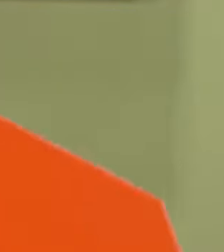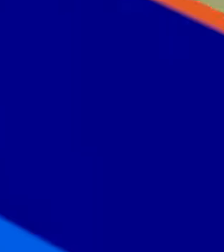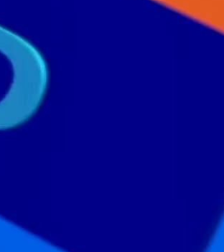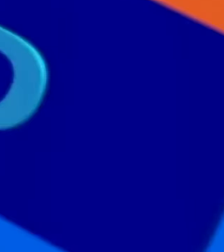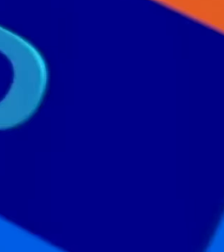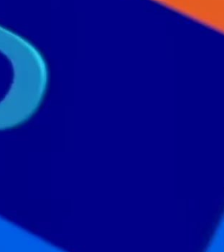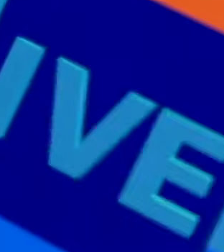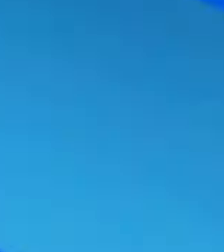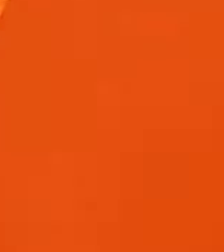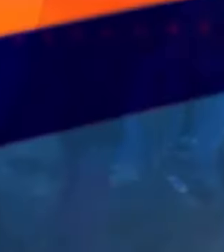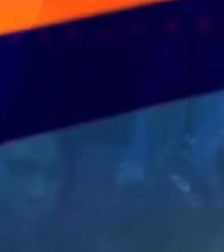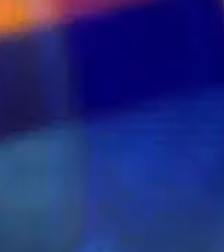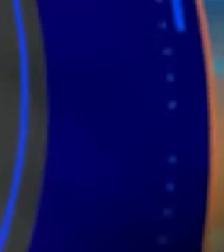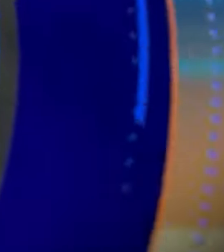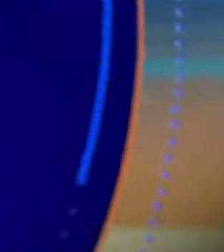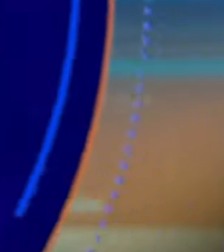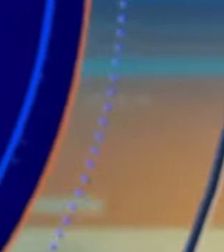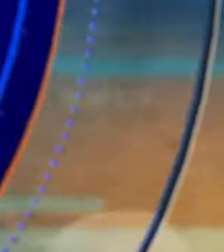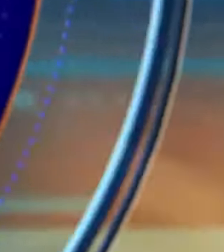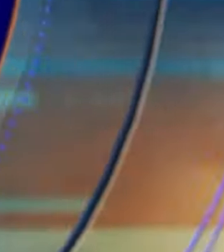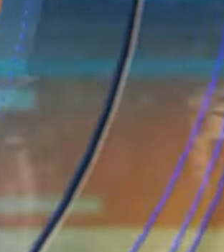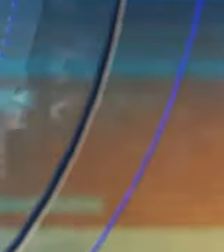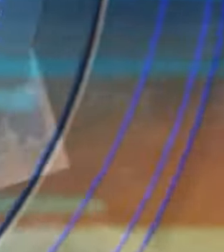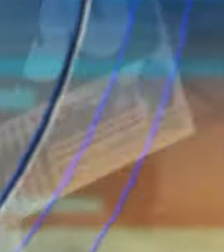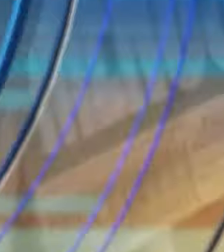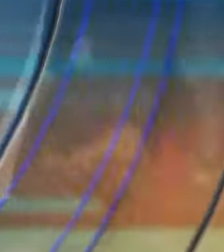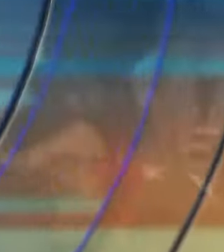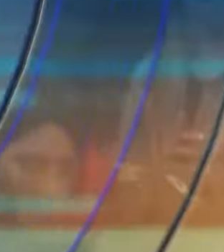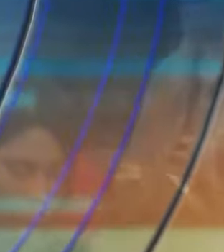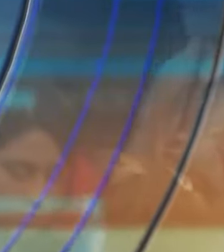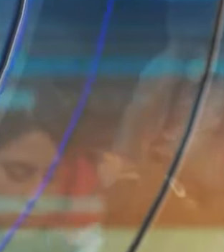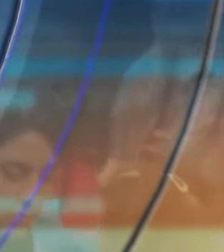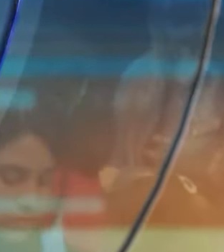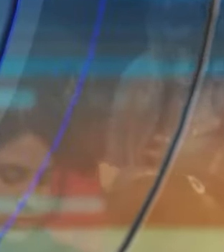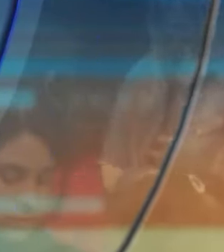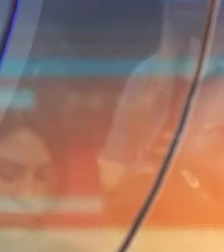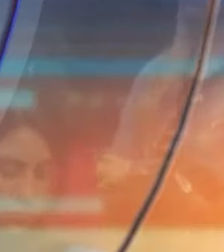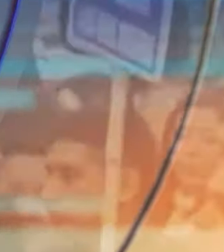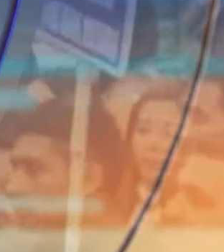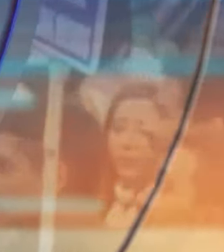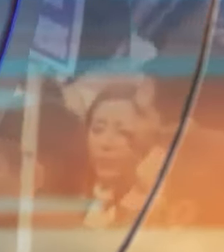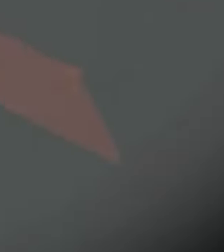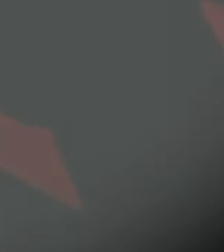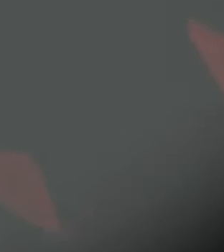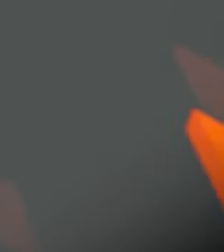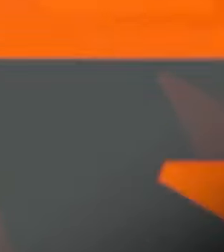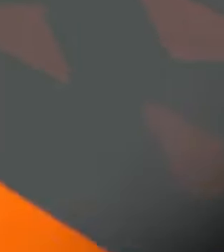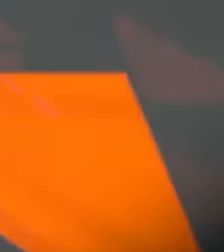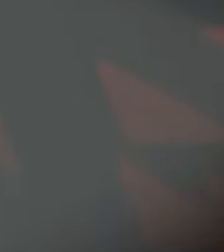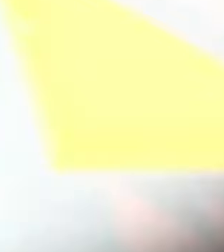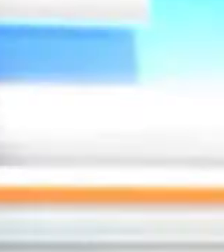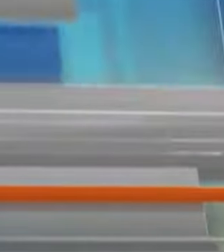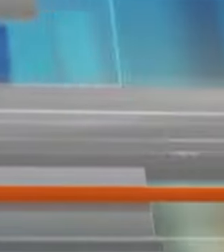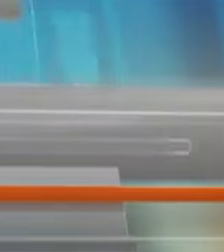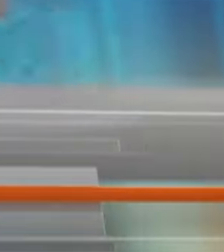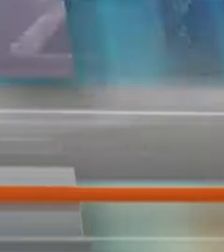lo que dos enamorados pueden ser. Por eso, amor, te digo chao.